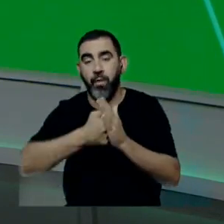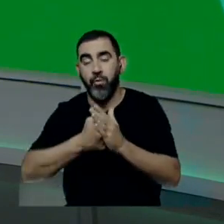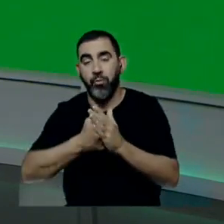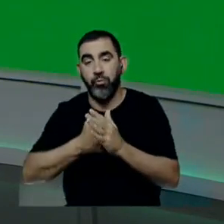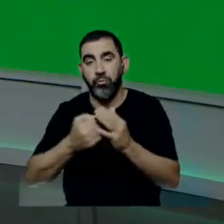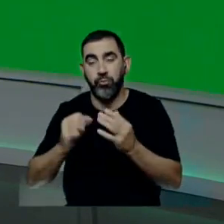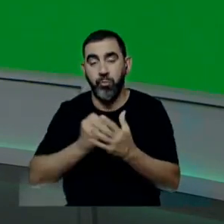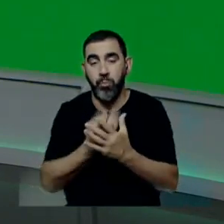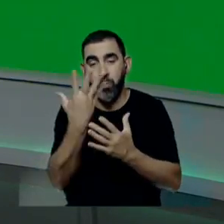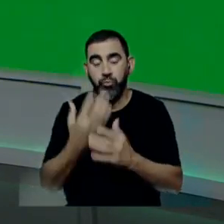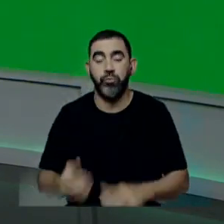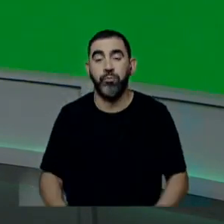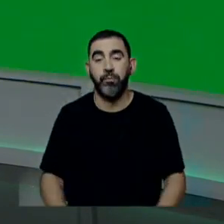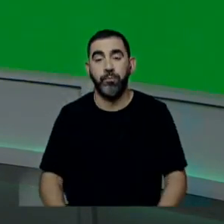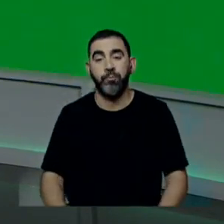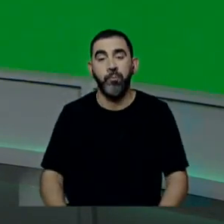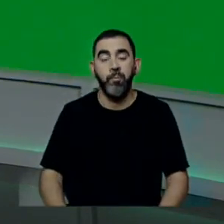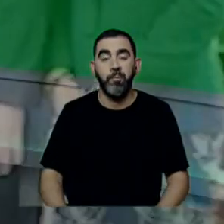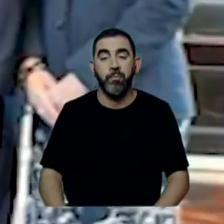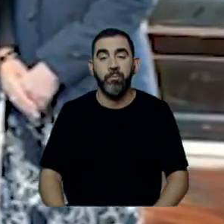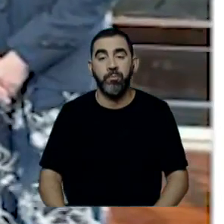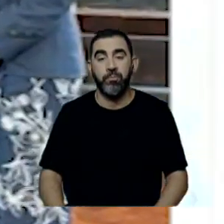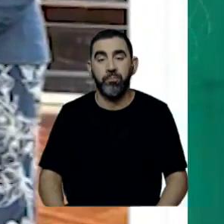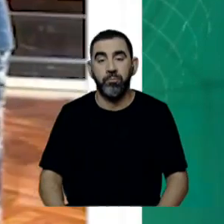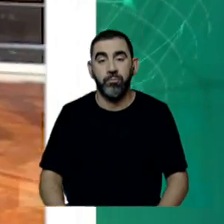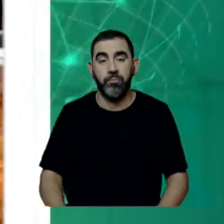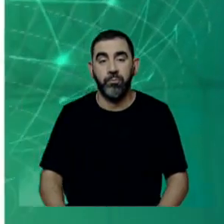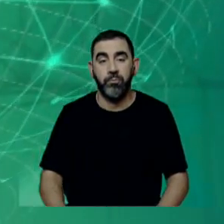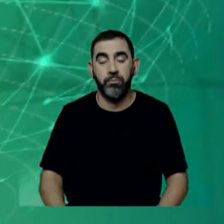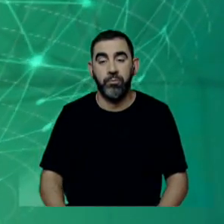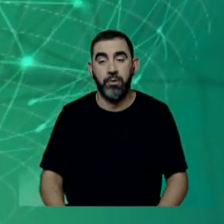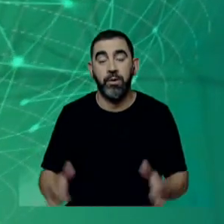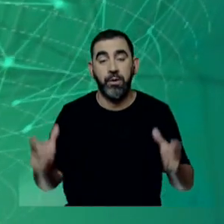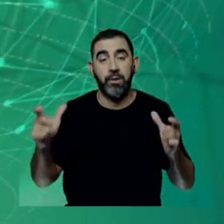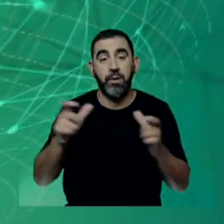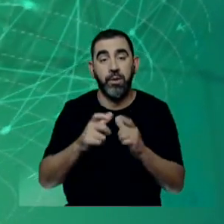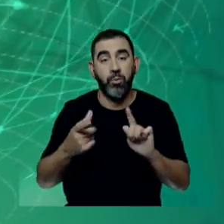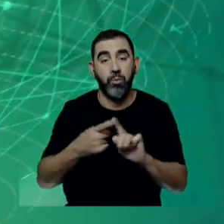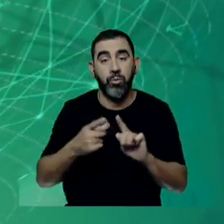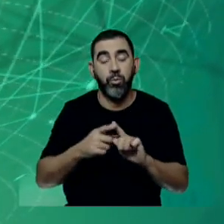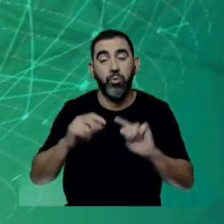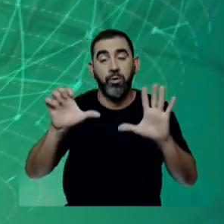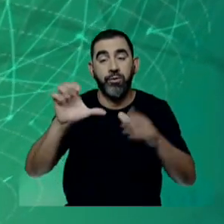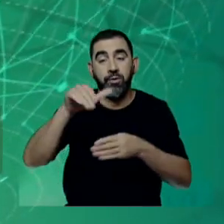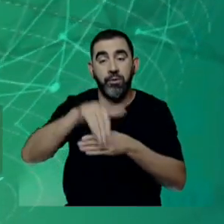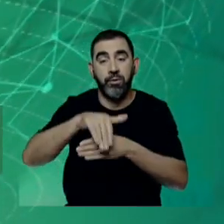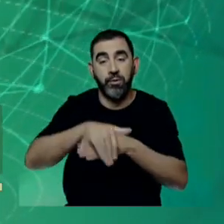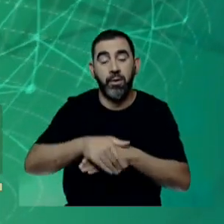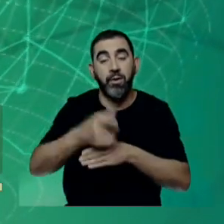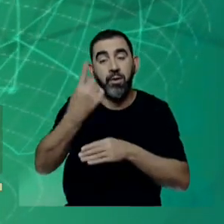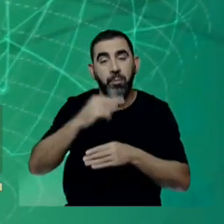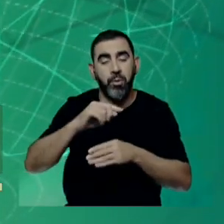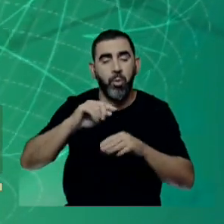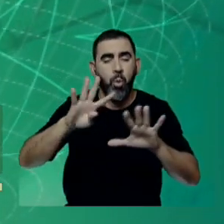organismo, entre otras irregularidades. La sesión estaba pautada para las 18 horas, pero empezó con más